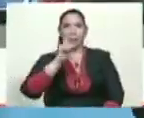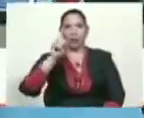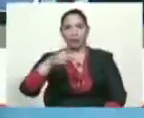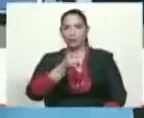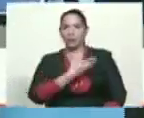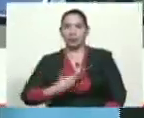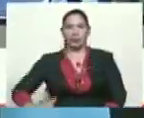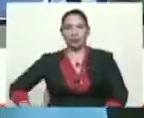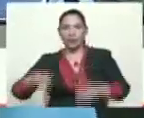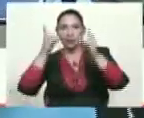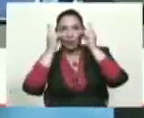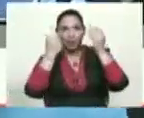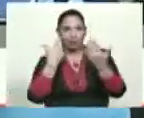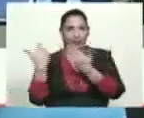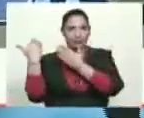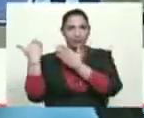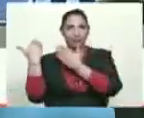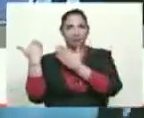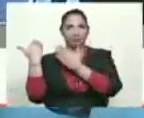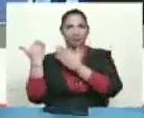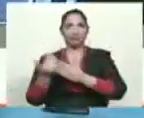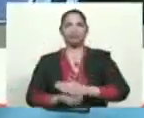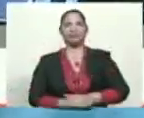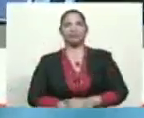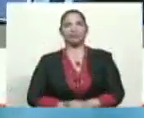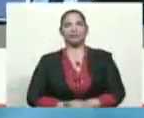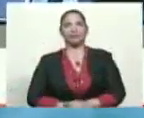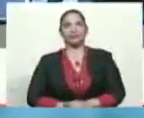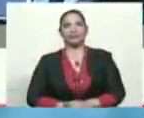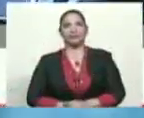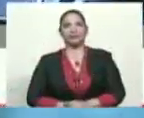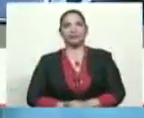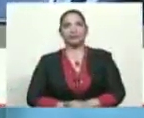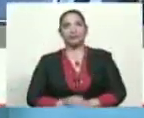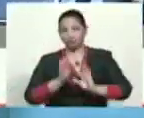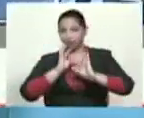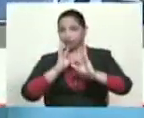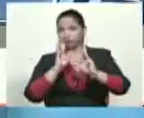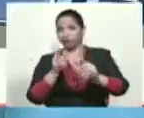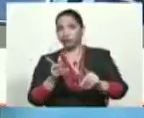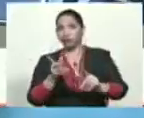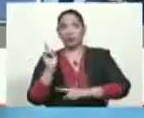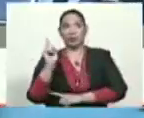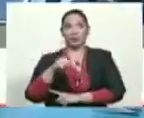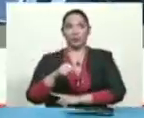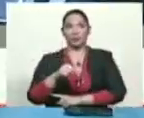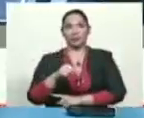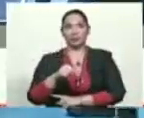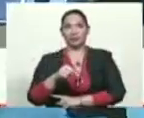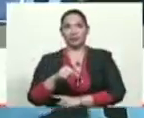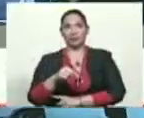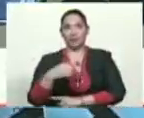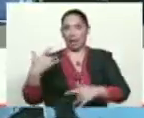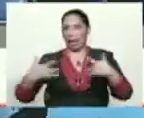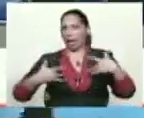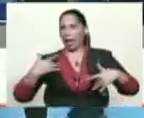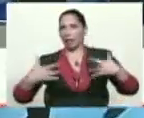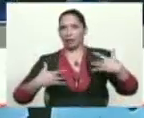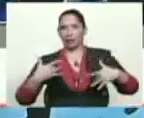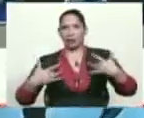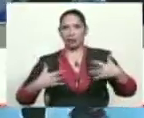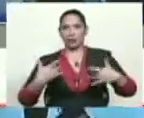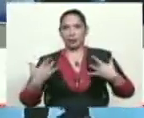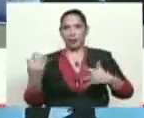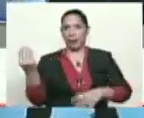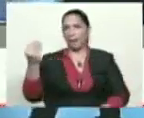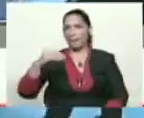vicepresidente ejecutiva de la republica del cid rodríguez y como les comentábamos se trata pues estas actividades para